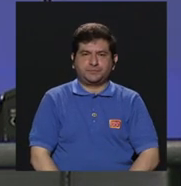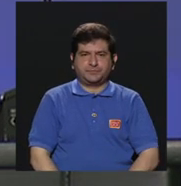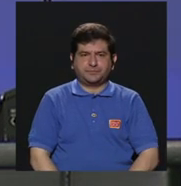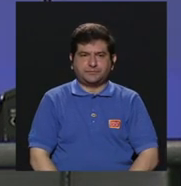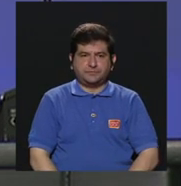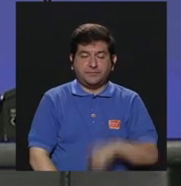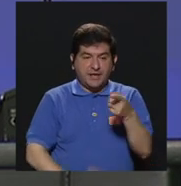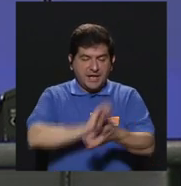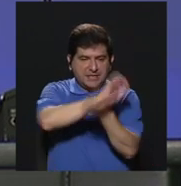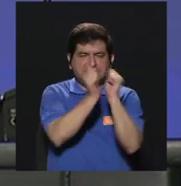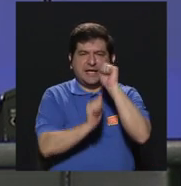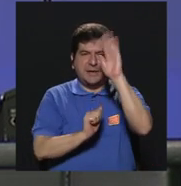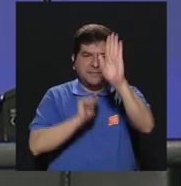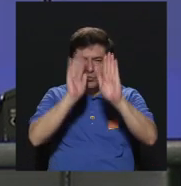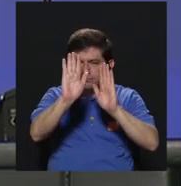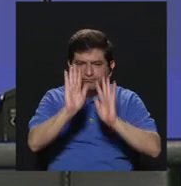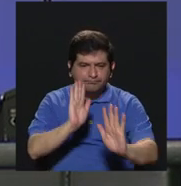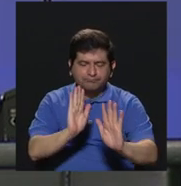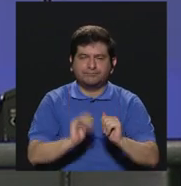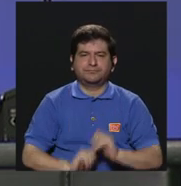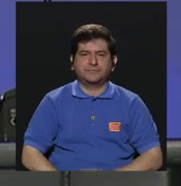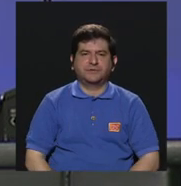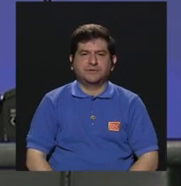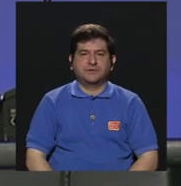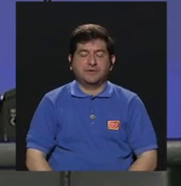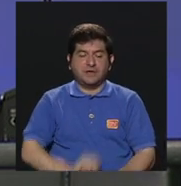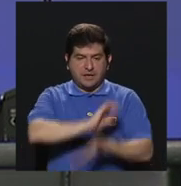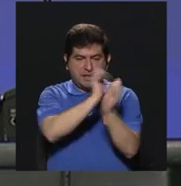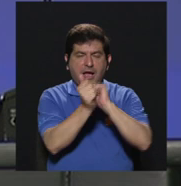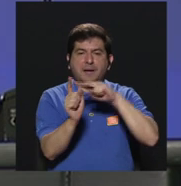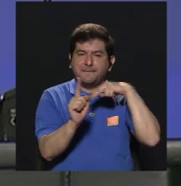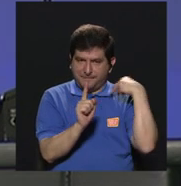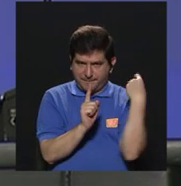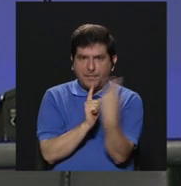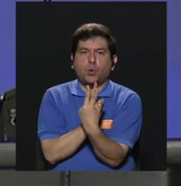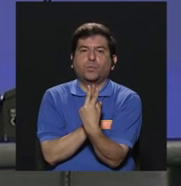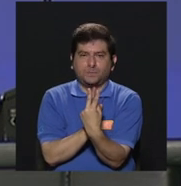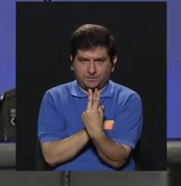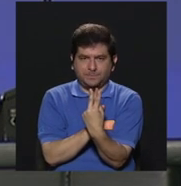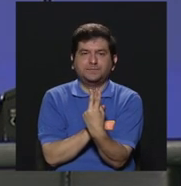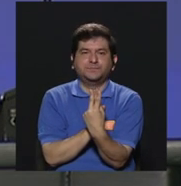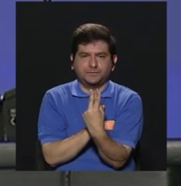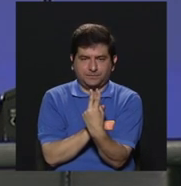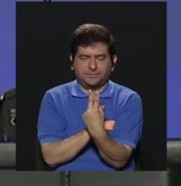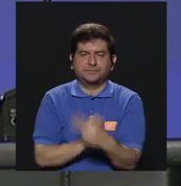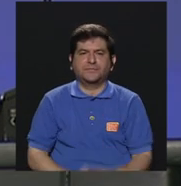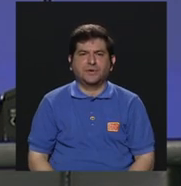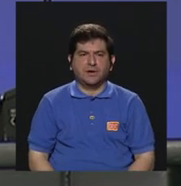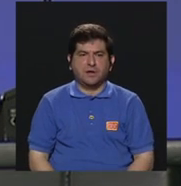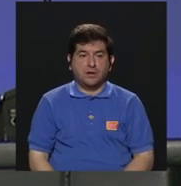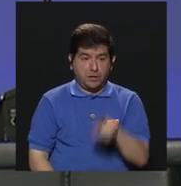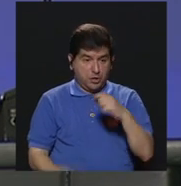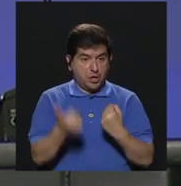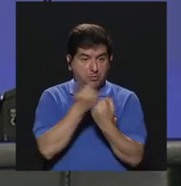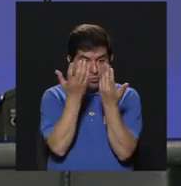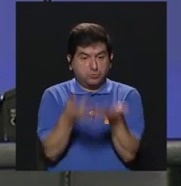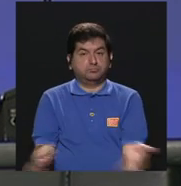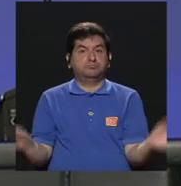Este cambio de esquema, este cambio de paradigma, con tan calificado